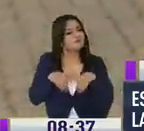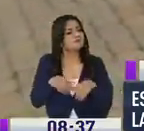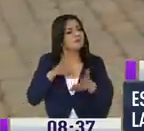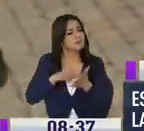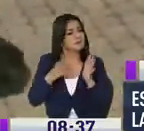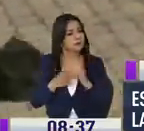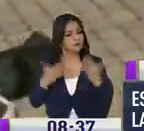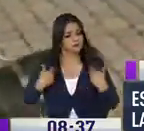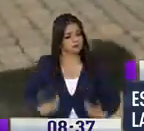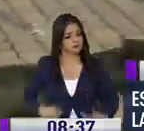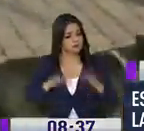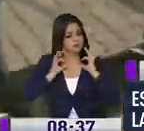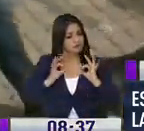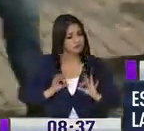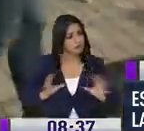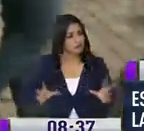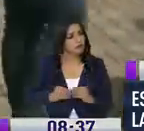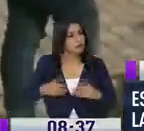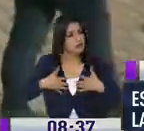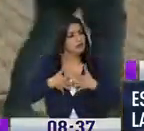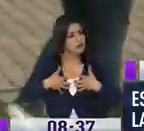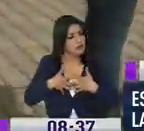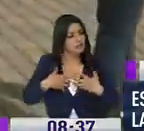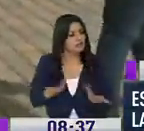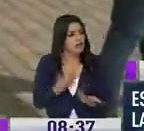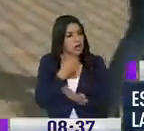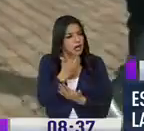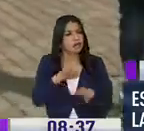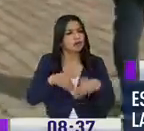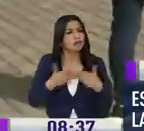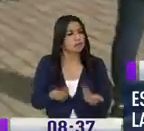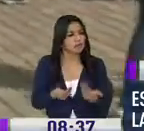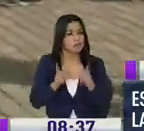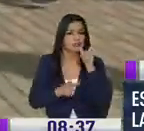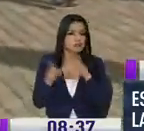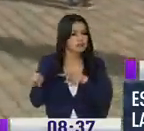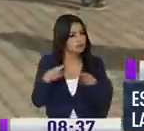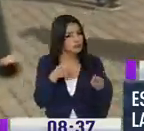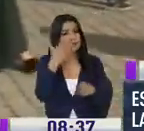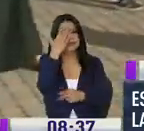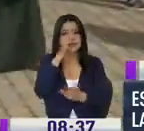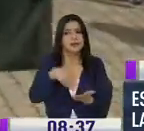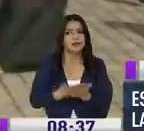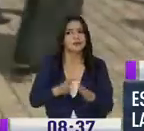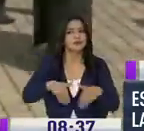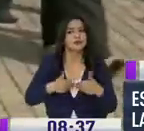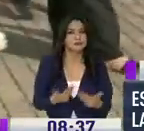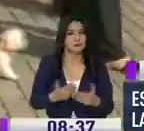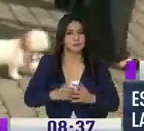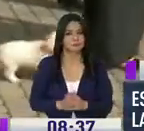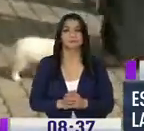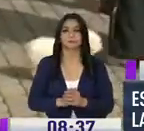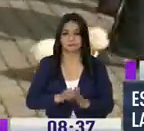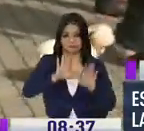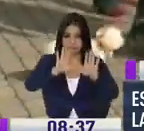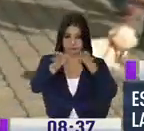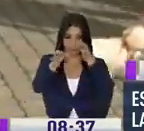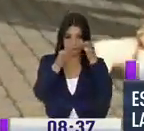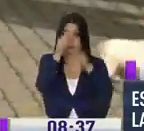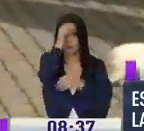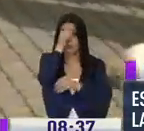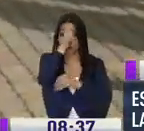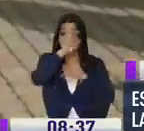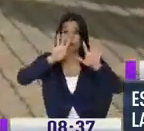que venir disfrazados los animalitos, los perritos, para que la gente sepa y acuda? ¿Cómo es? Claro que sí. El día domingo, a partir